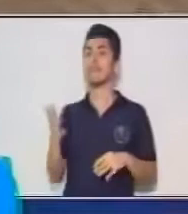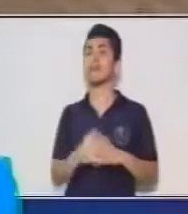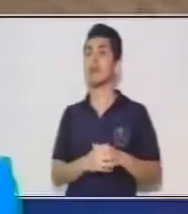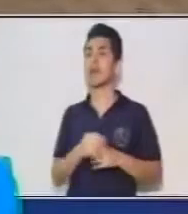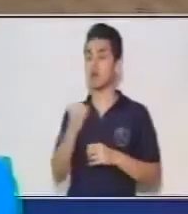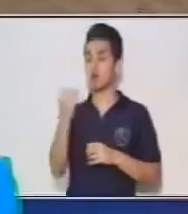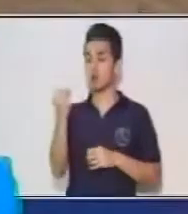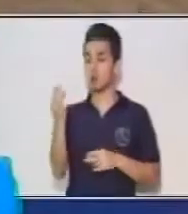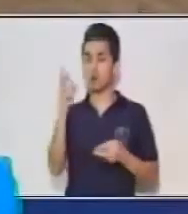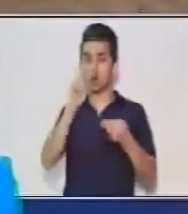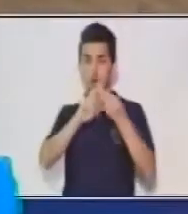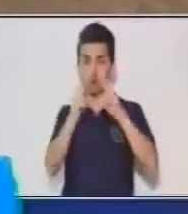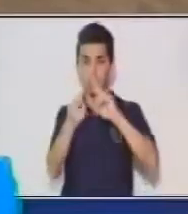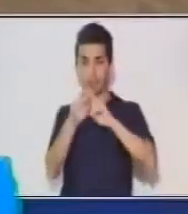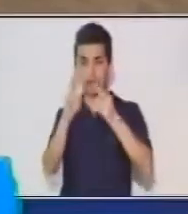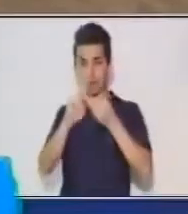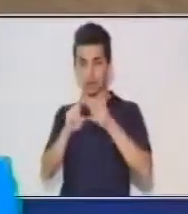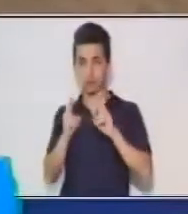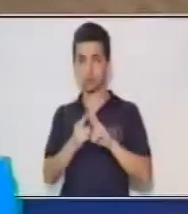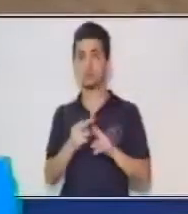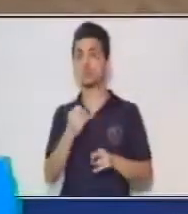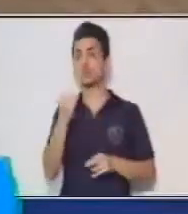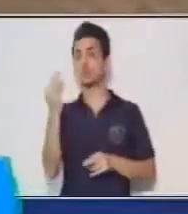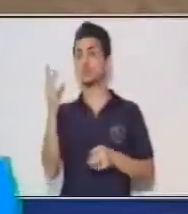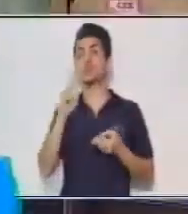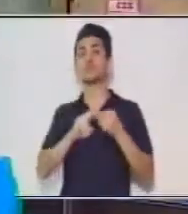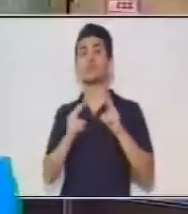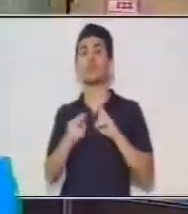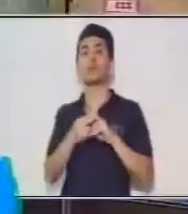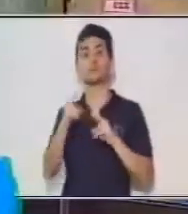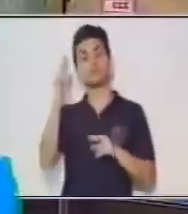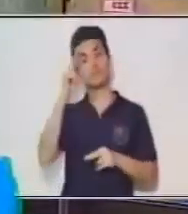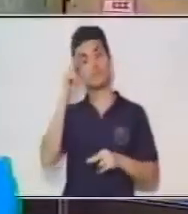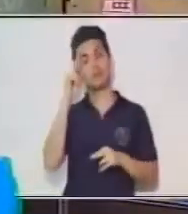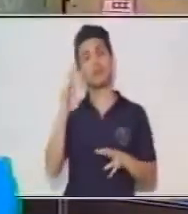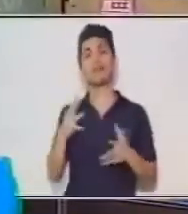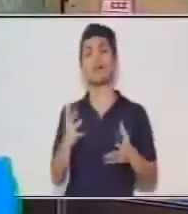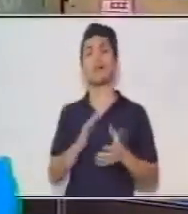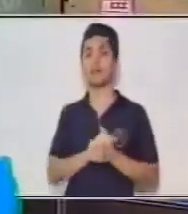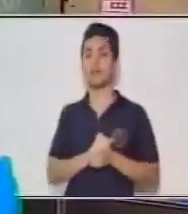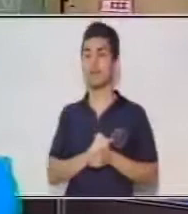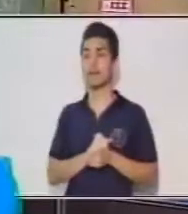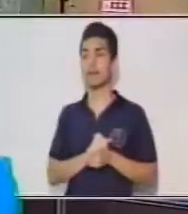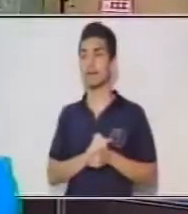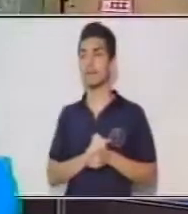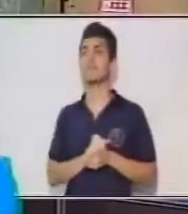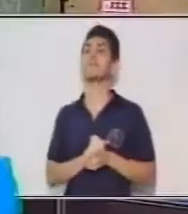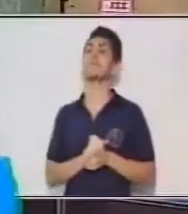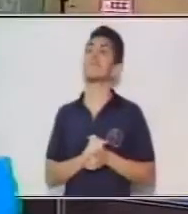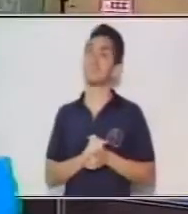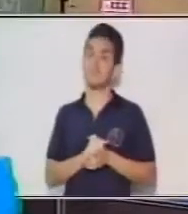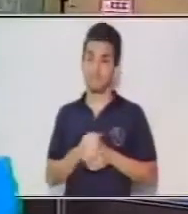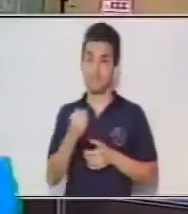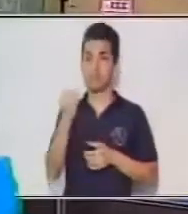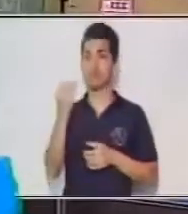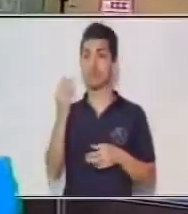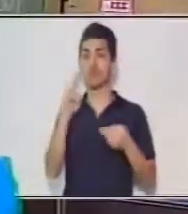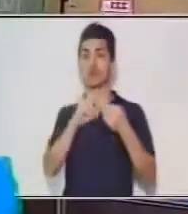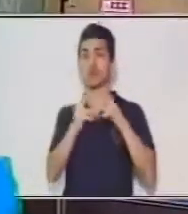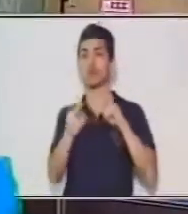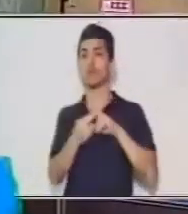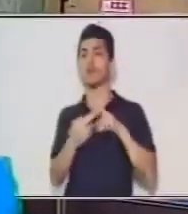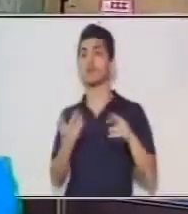los números romanos. Los números romanos, recuerda que es excelente. Los números romanos